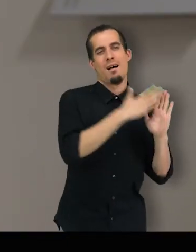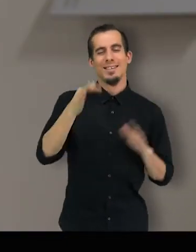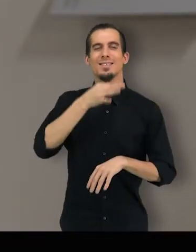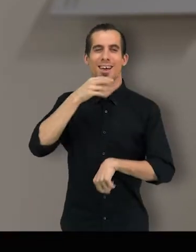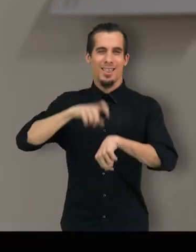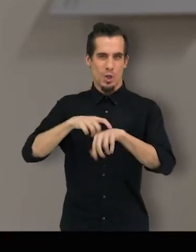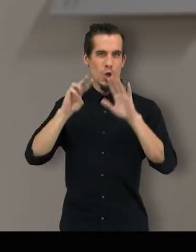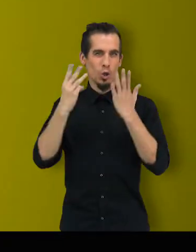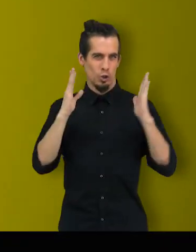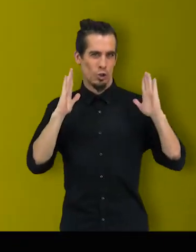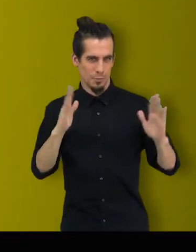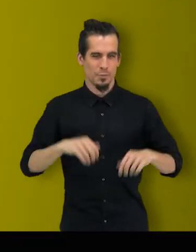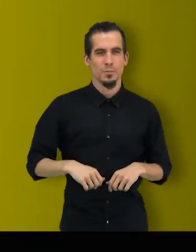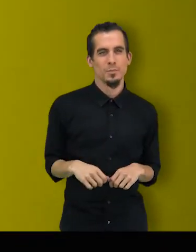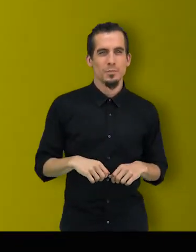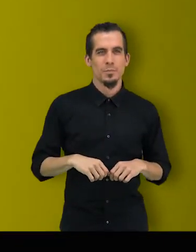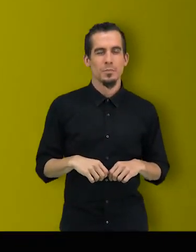10 en punto a 20 en punto.